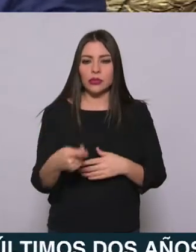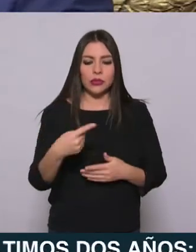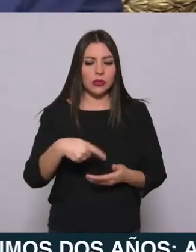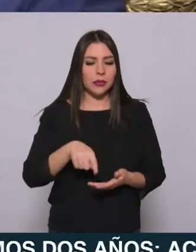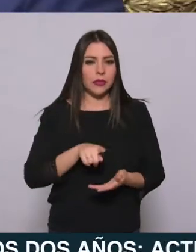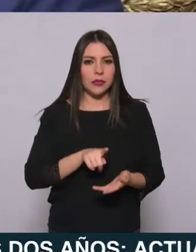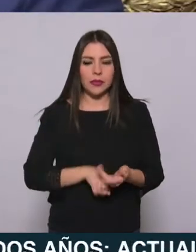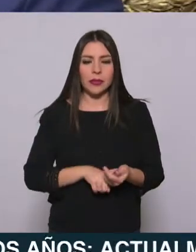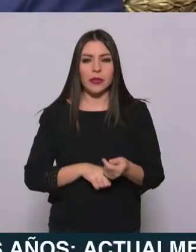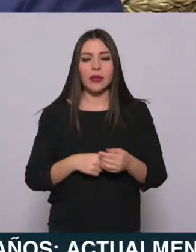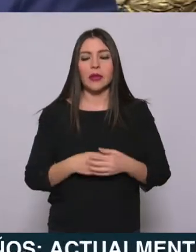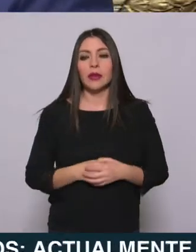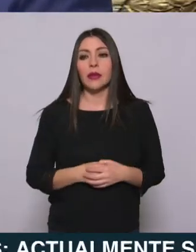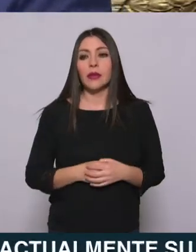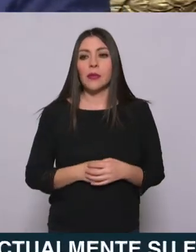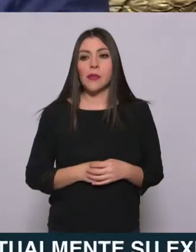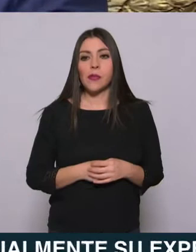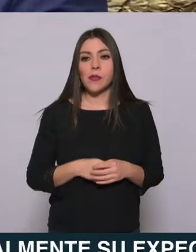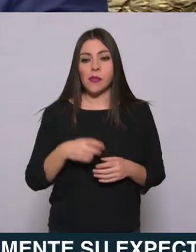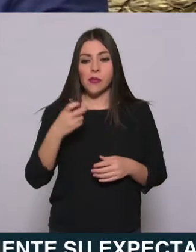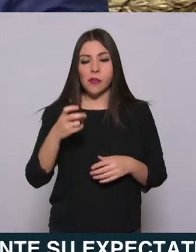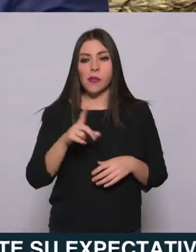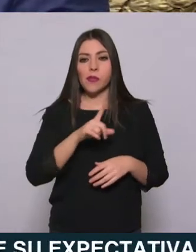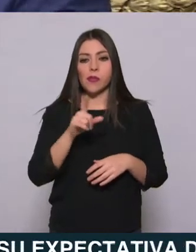que finalmente trascendió.